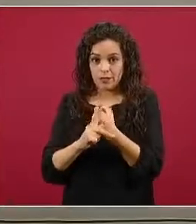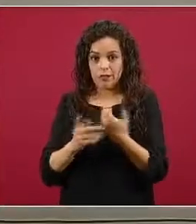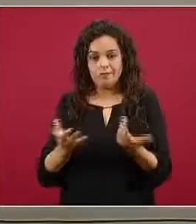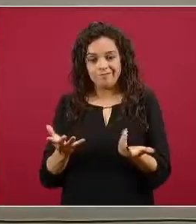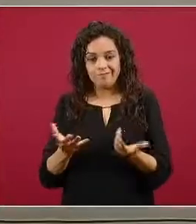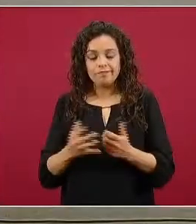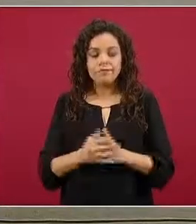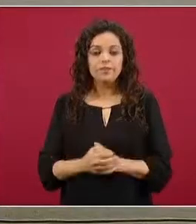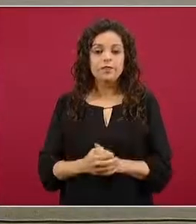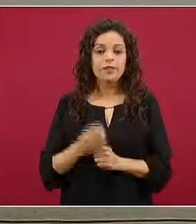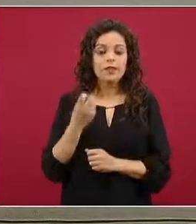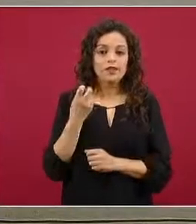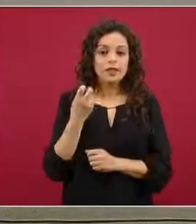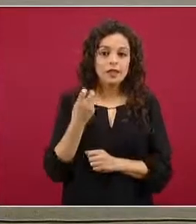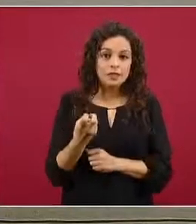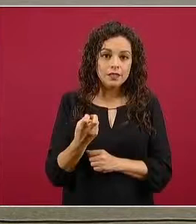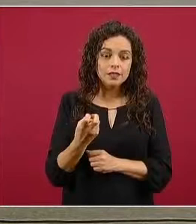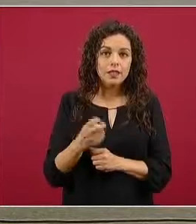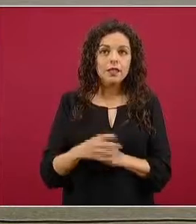nos hace